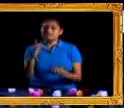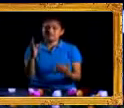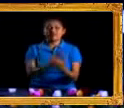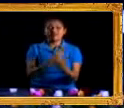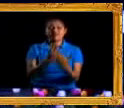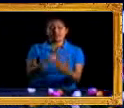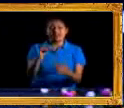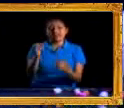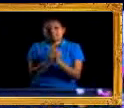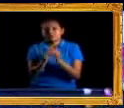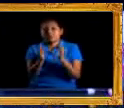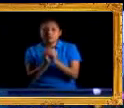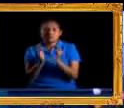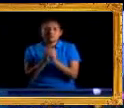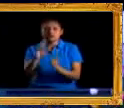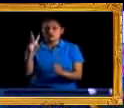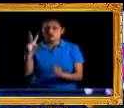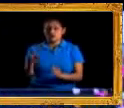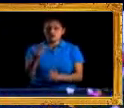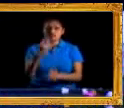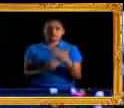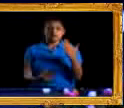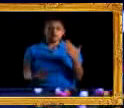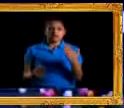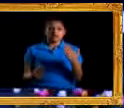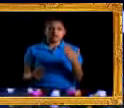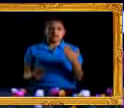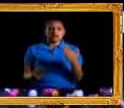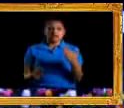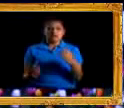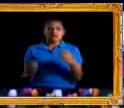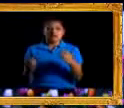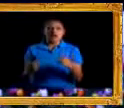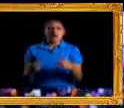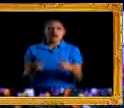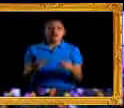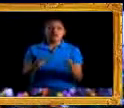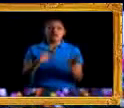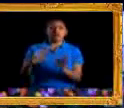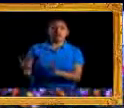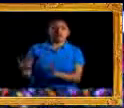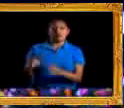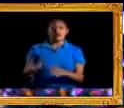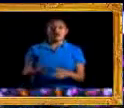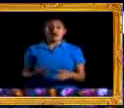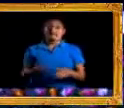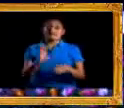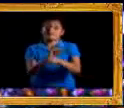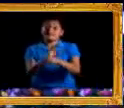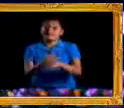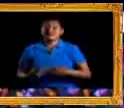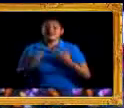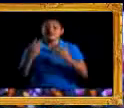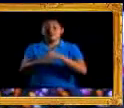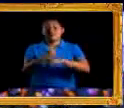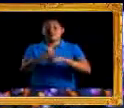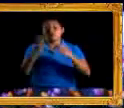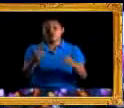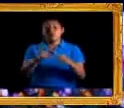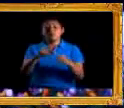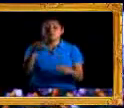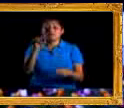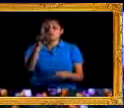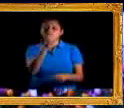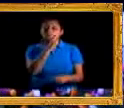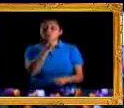las preocupaciones no les van a dejar dar fruto. Por eso es que tú estás buscando la llenura del Espíritu Santo